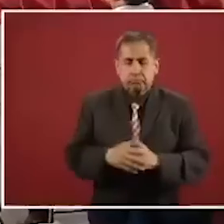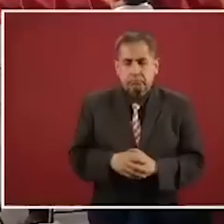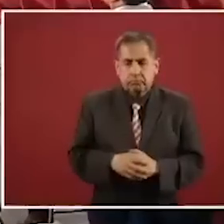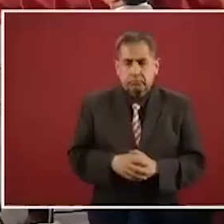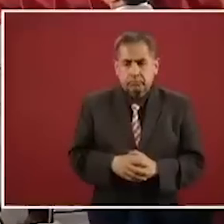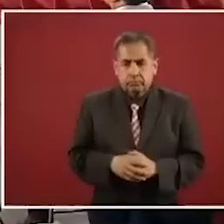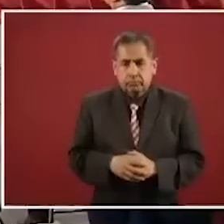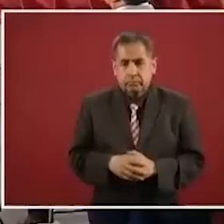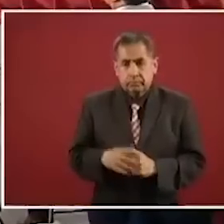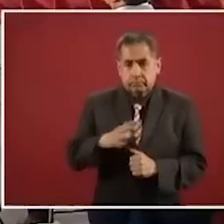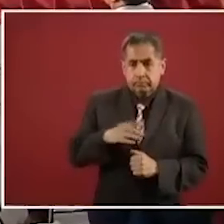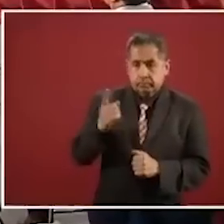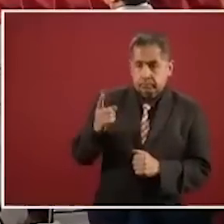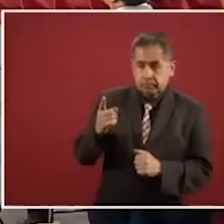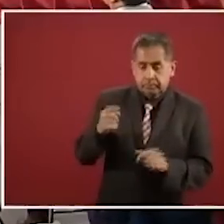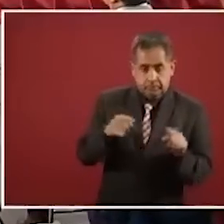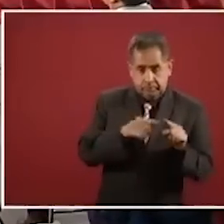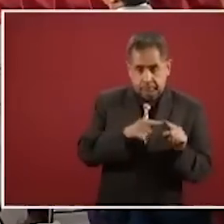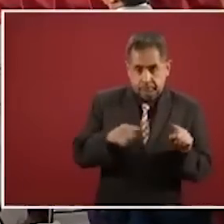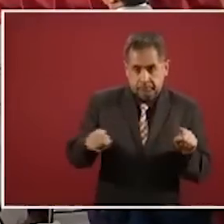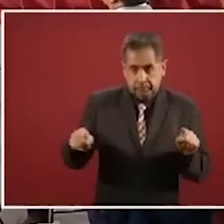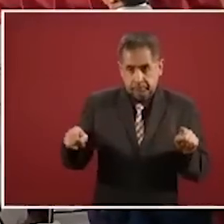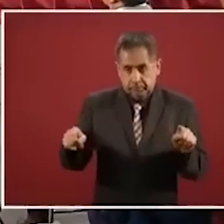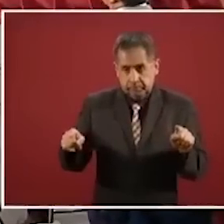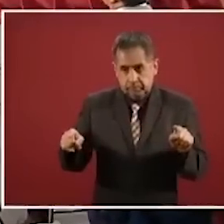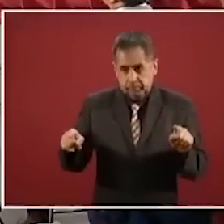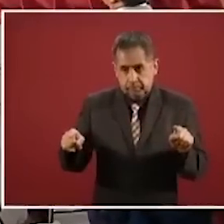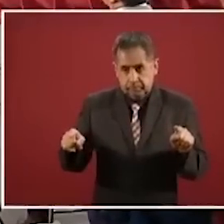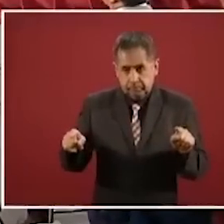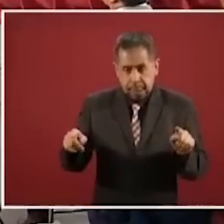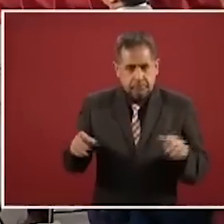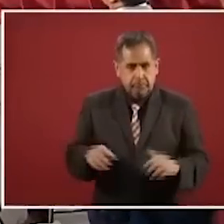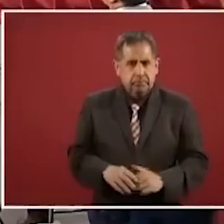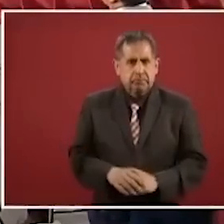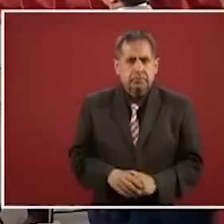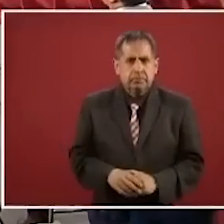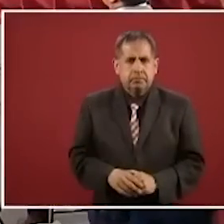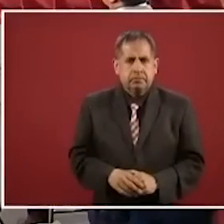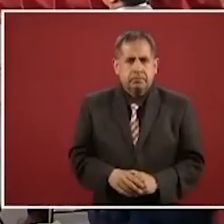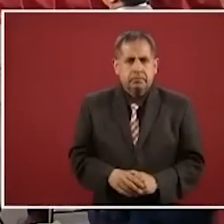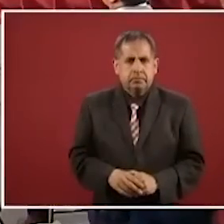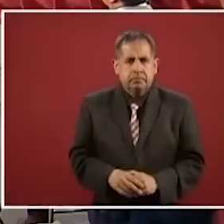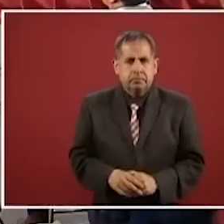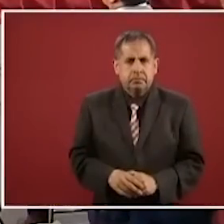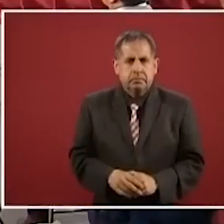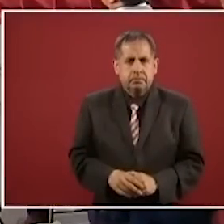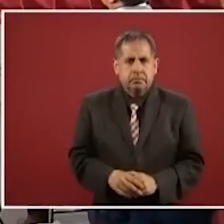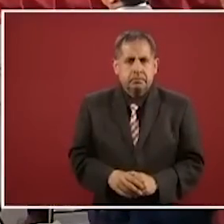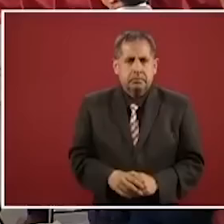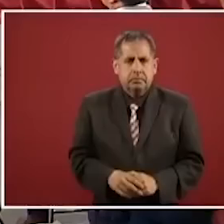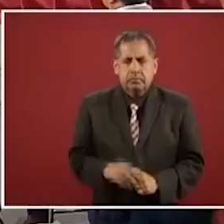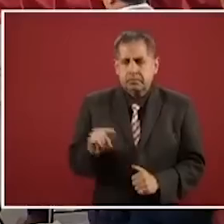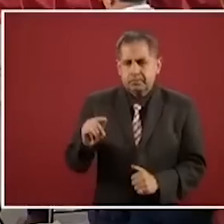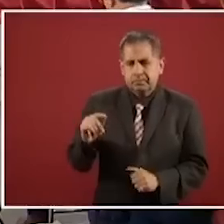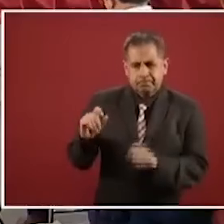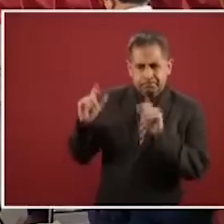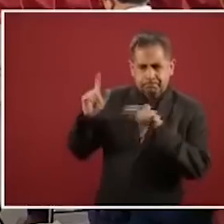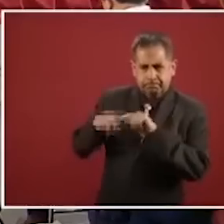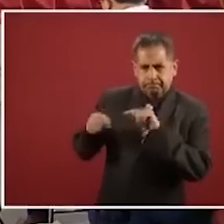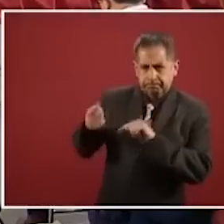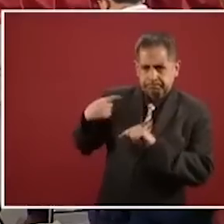tramo también, si puedes mandar uno más atrás, porque esos son los ejidos donde pasa el Tren Maya,